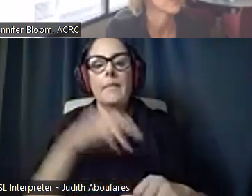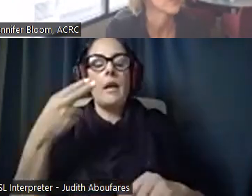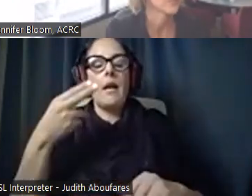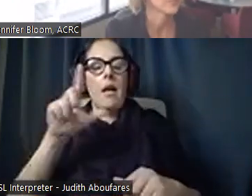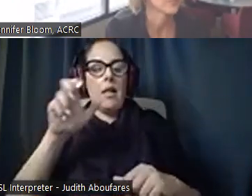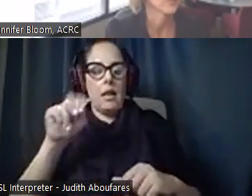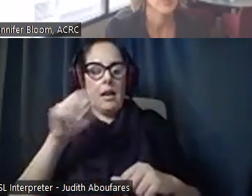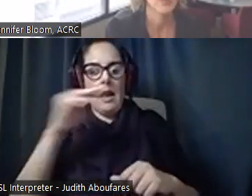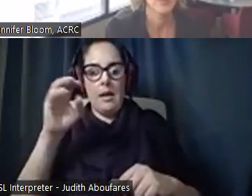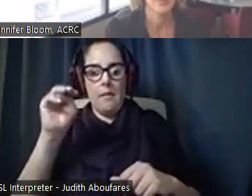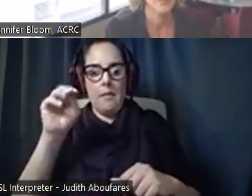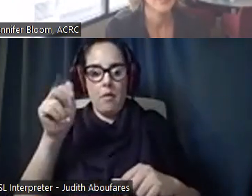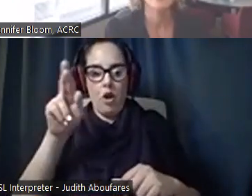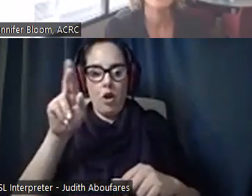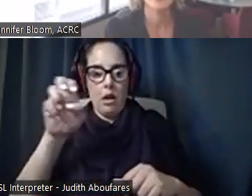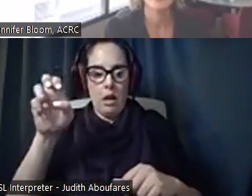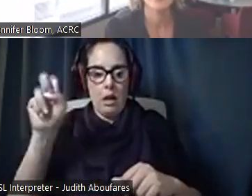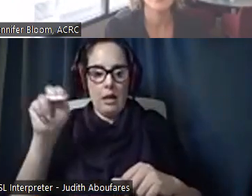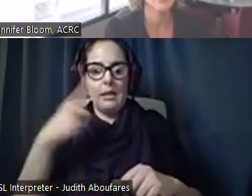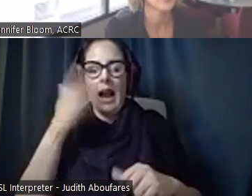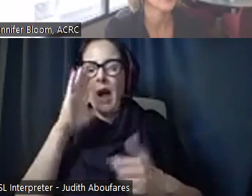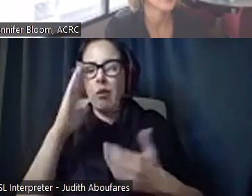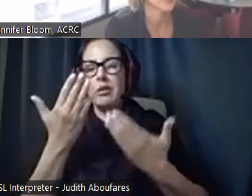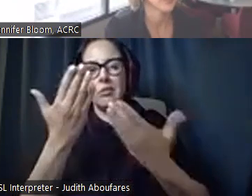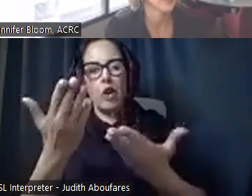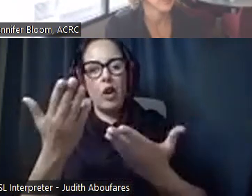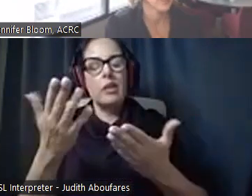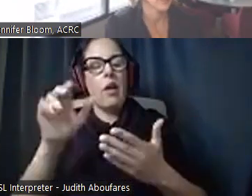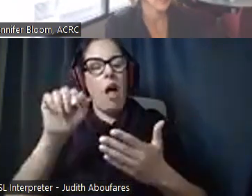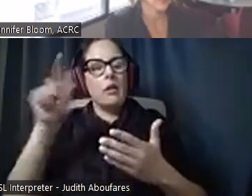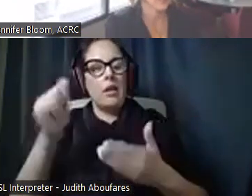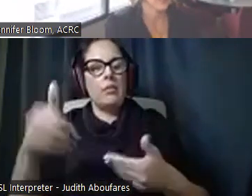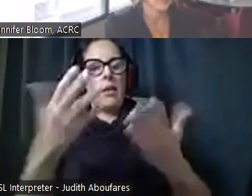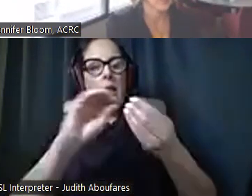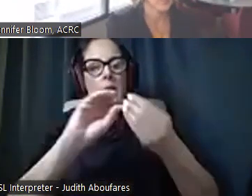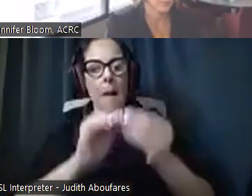Muy bien, y Maureen dijo, voy a pedirle a Art que produzca,